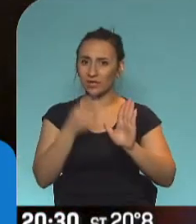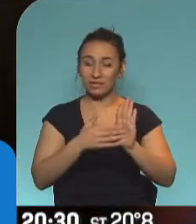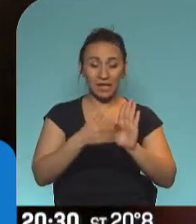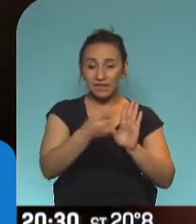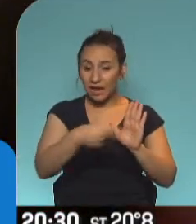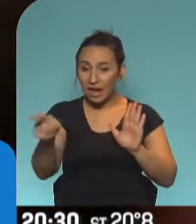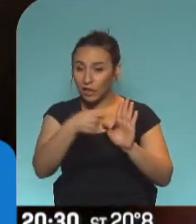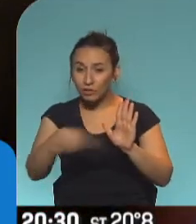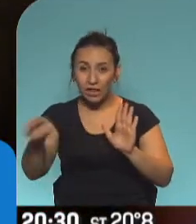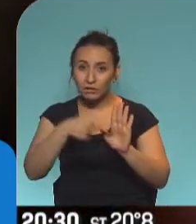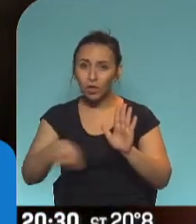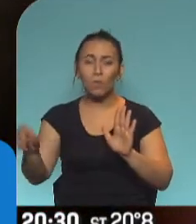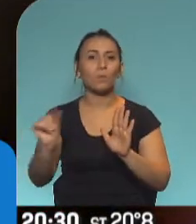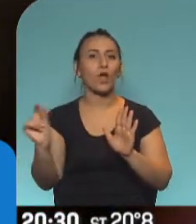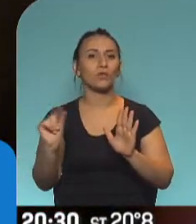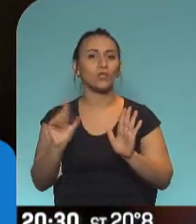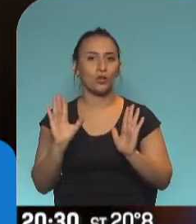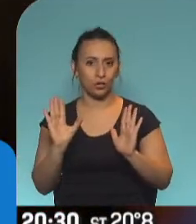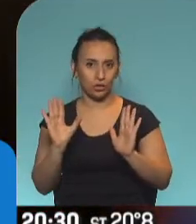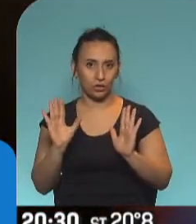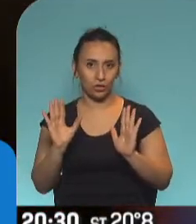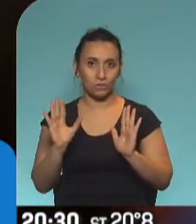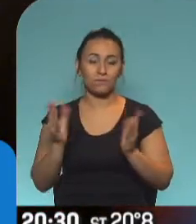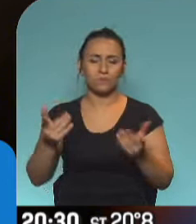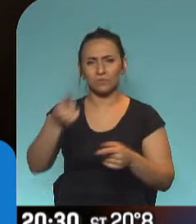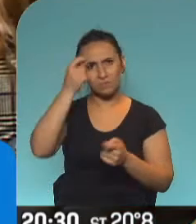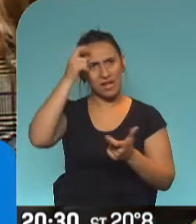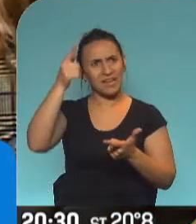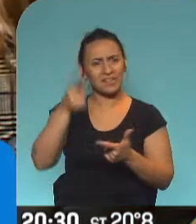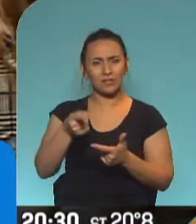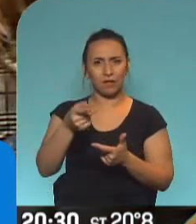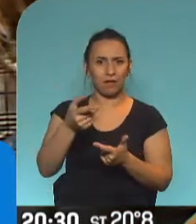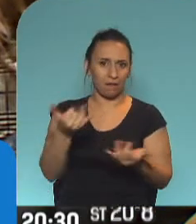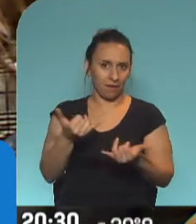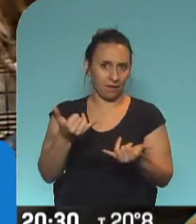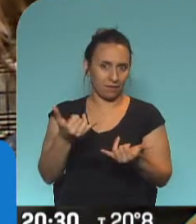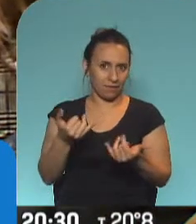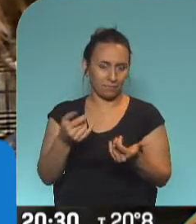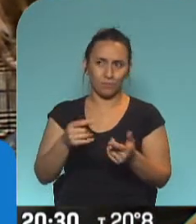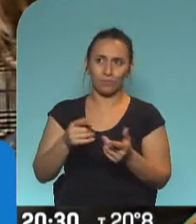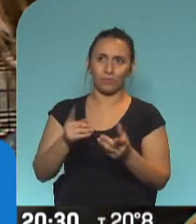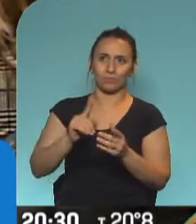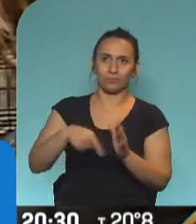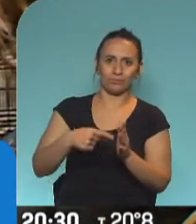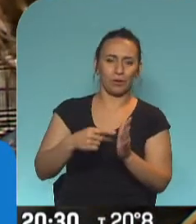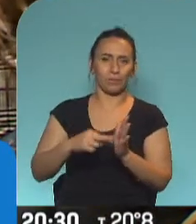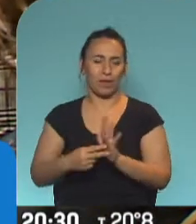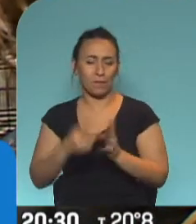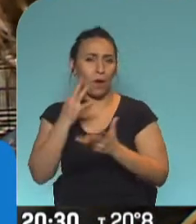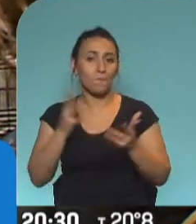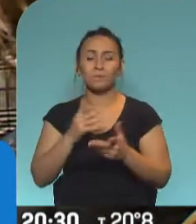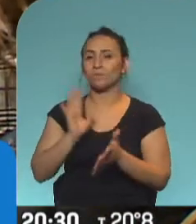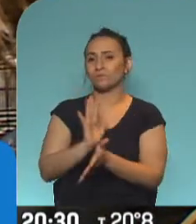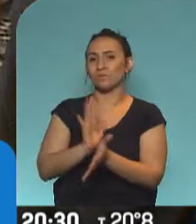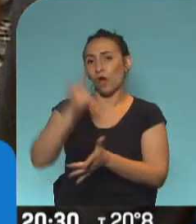son provisorios. Pero eso, imagínense, trae consecuencias, ofrece soluciones la Corte, pero que